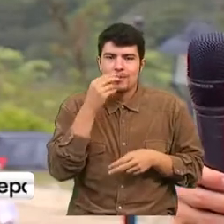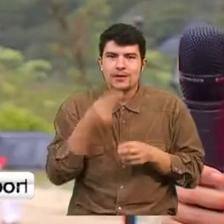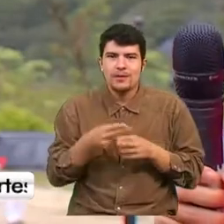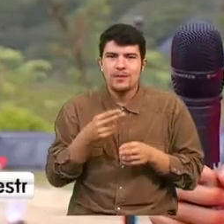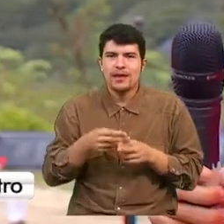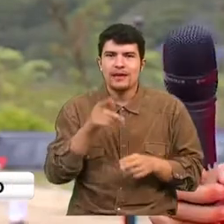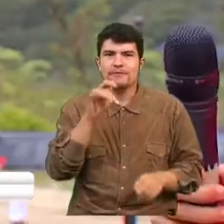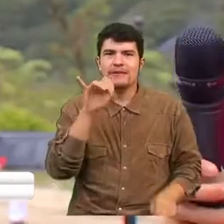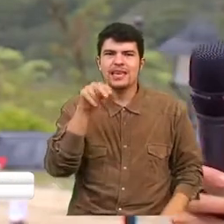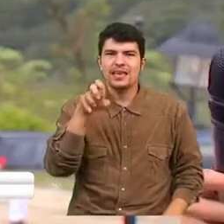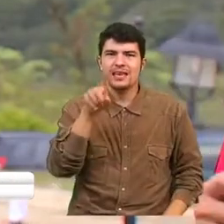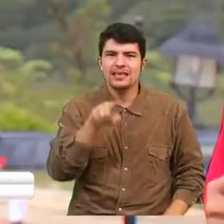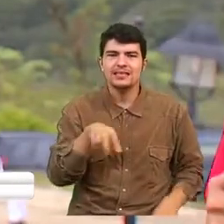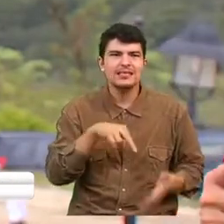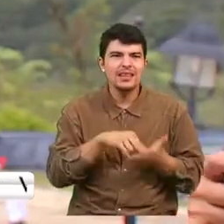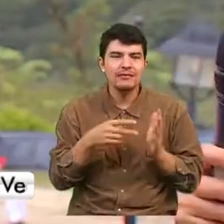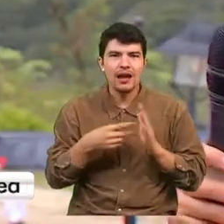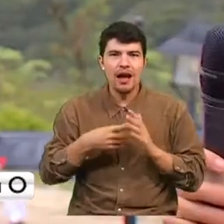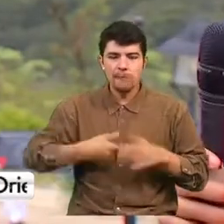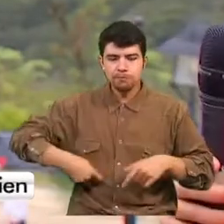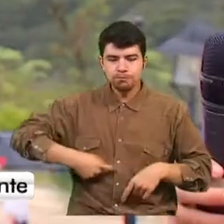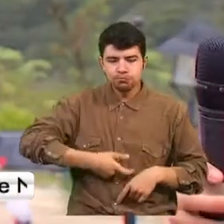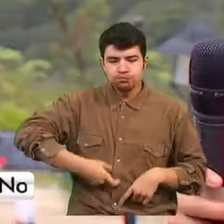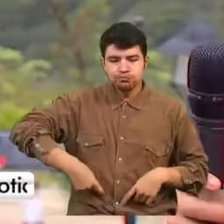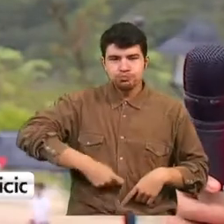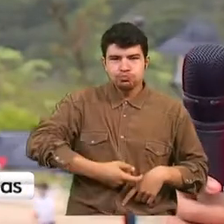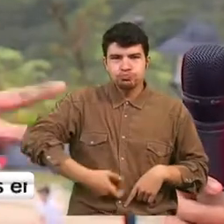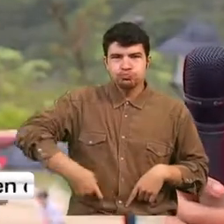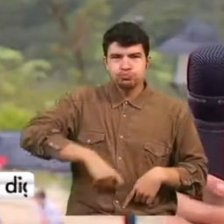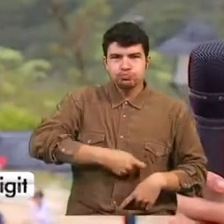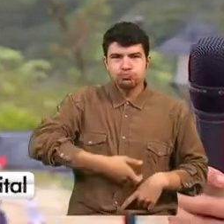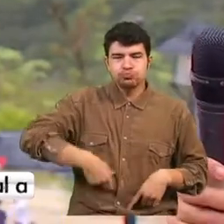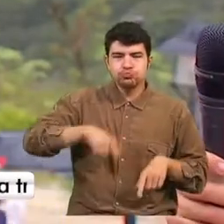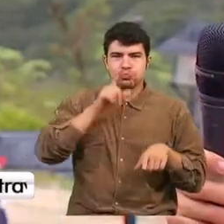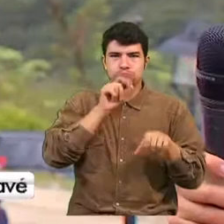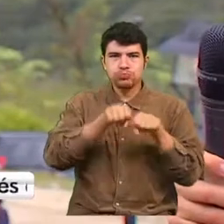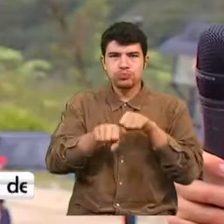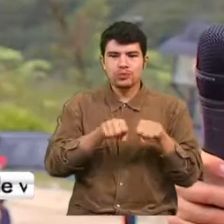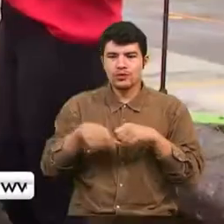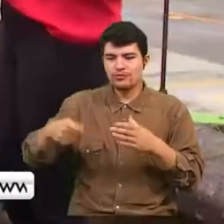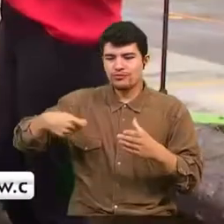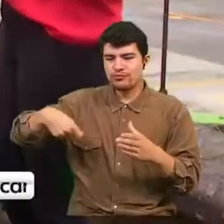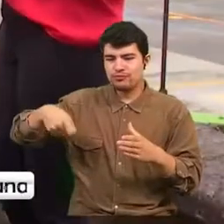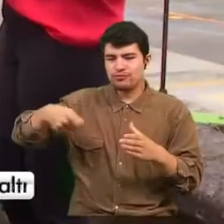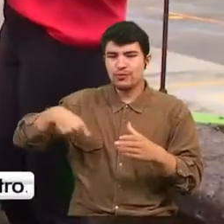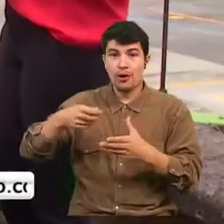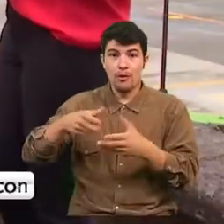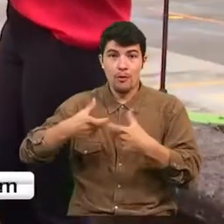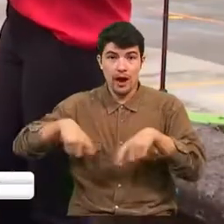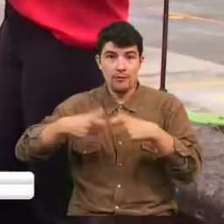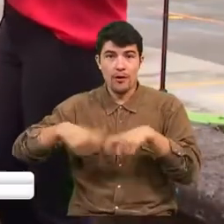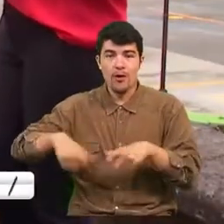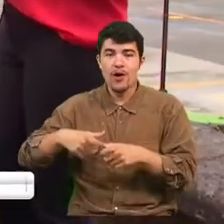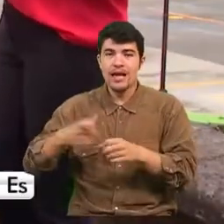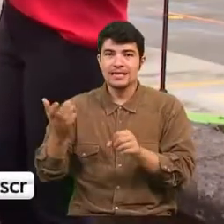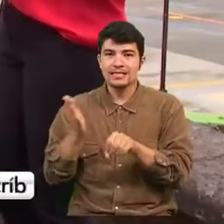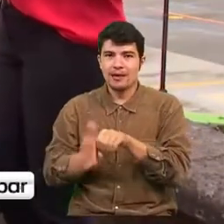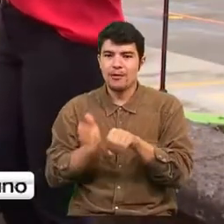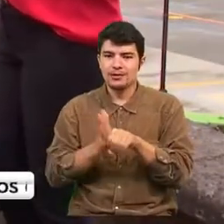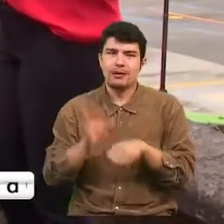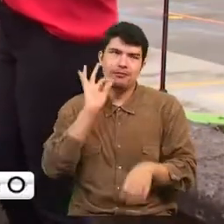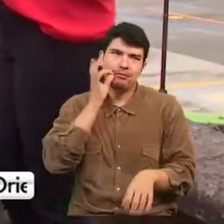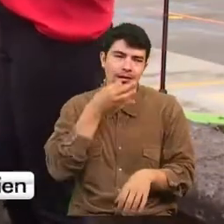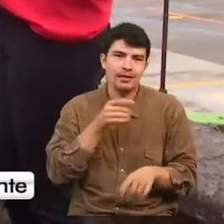los fines, que son las menudencias del pollo criollo, batidos con huevo, con cebolla, es una delicia gastronómica nuestra,